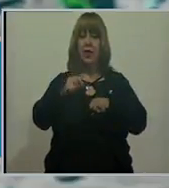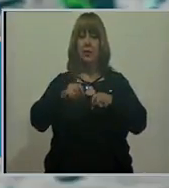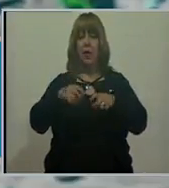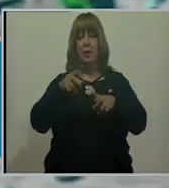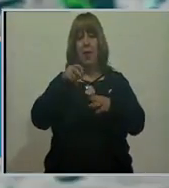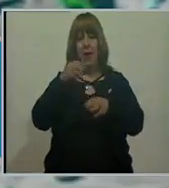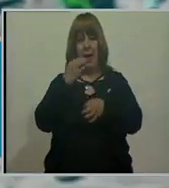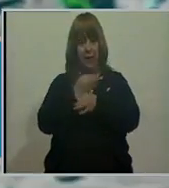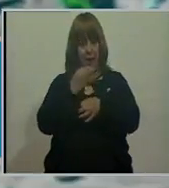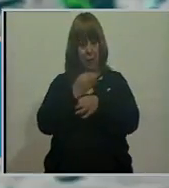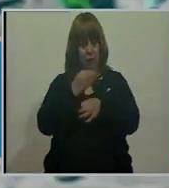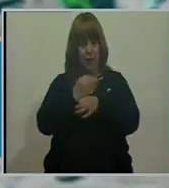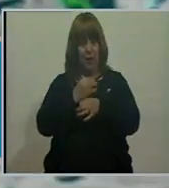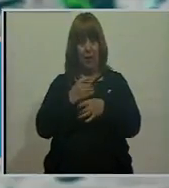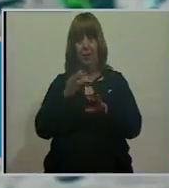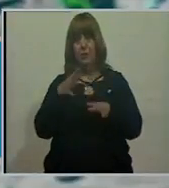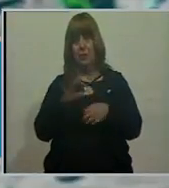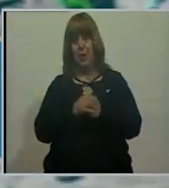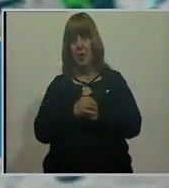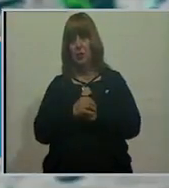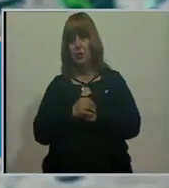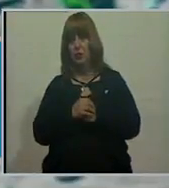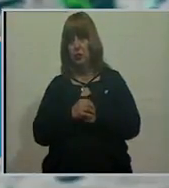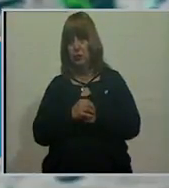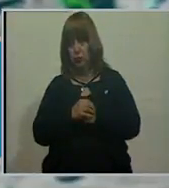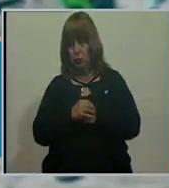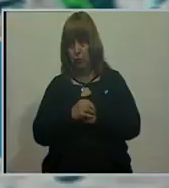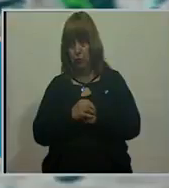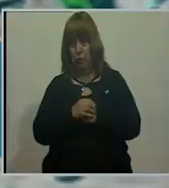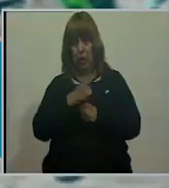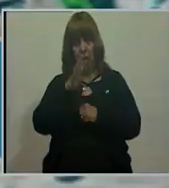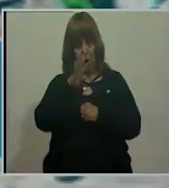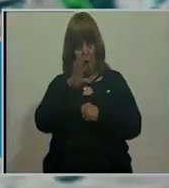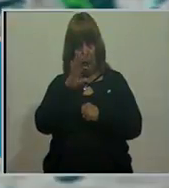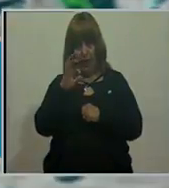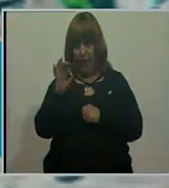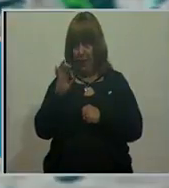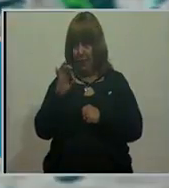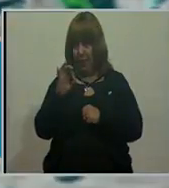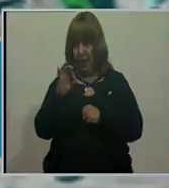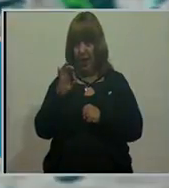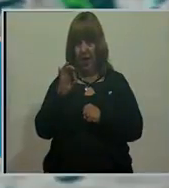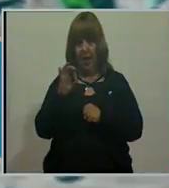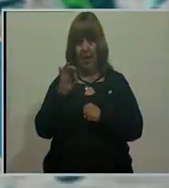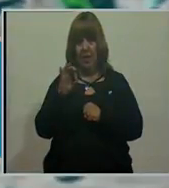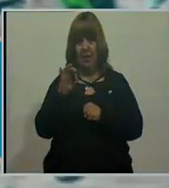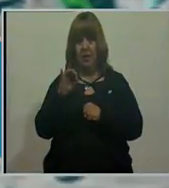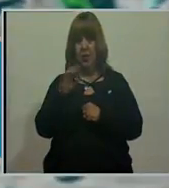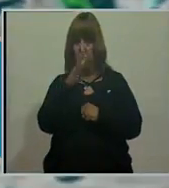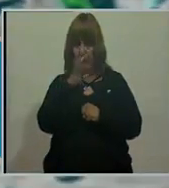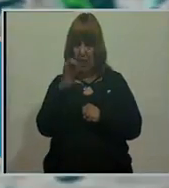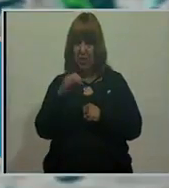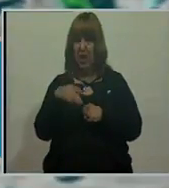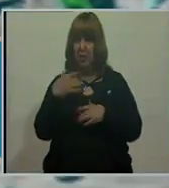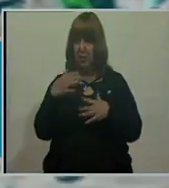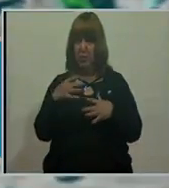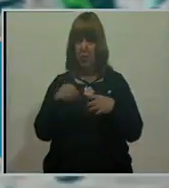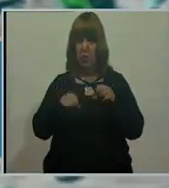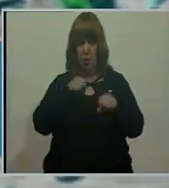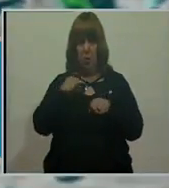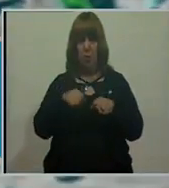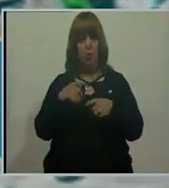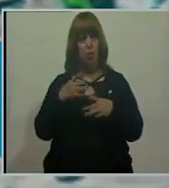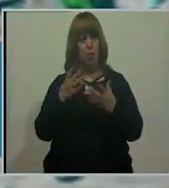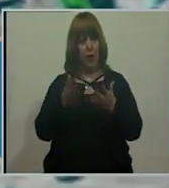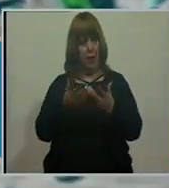escuela aproximadamente? 40. Oh. 20. 40. Sí. Me parece medio mucho. Pero vamos a suponer 40 kilómetros por